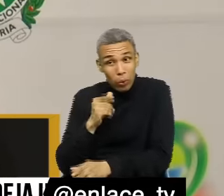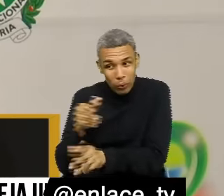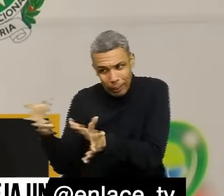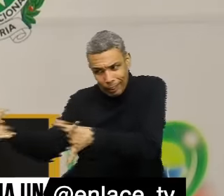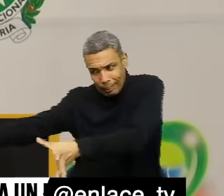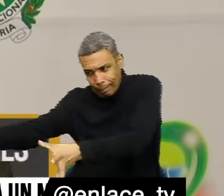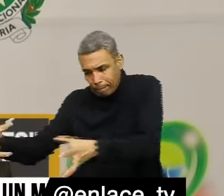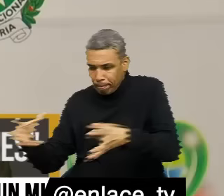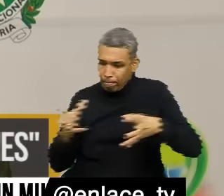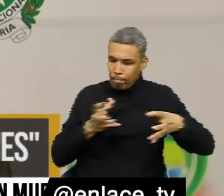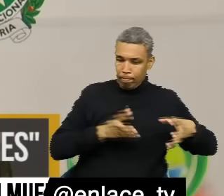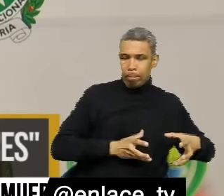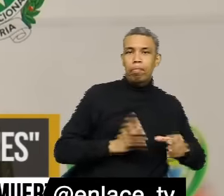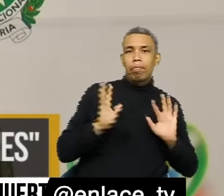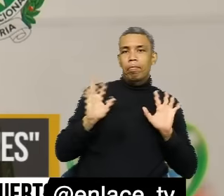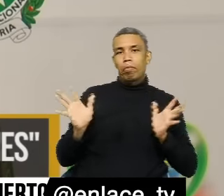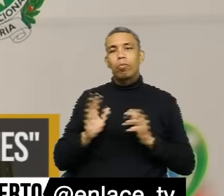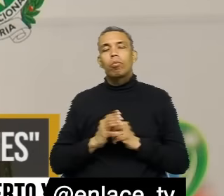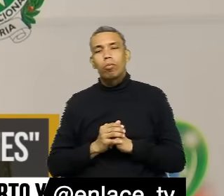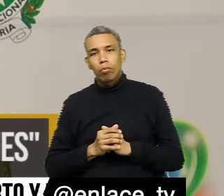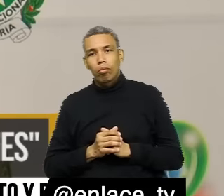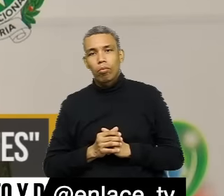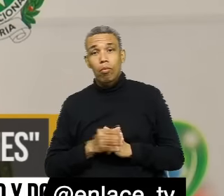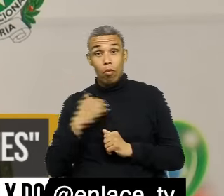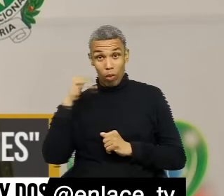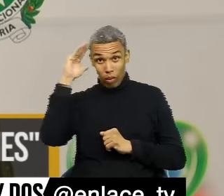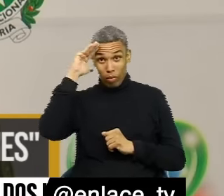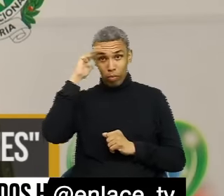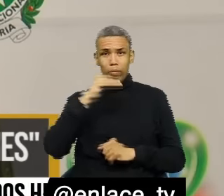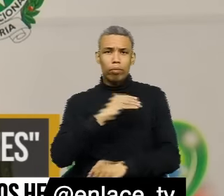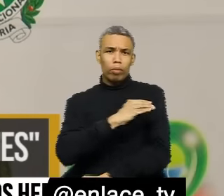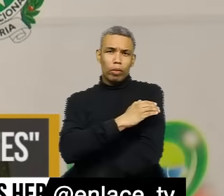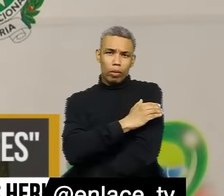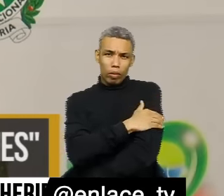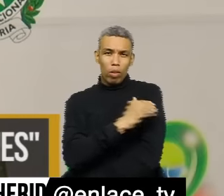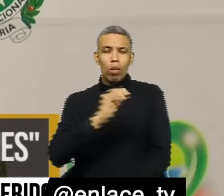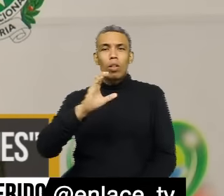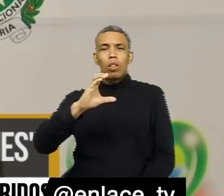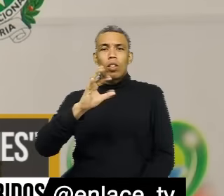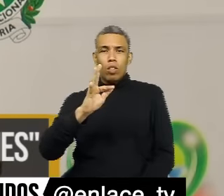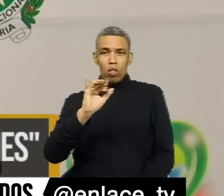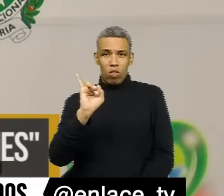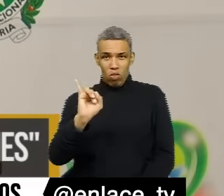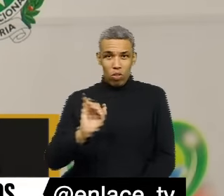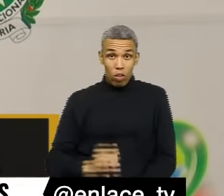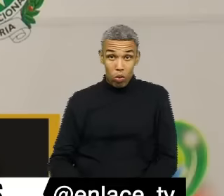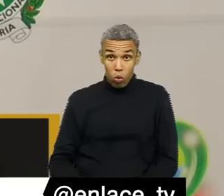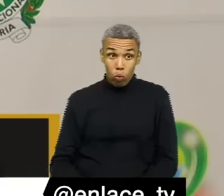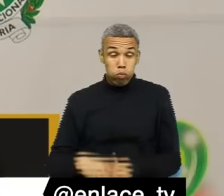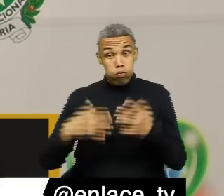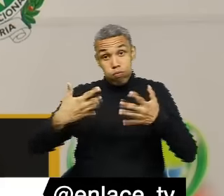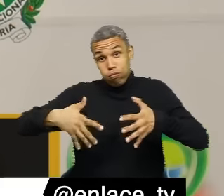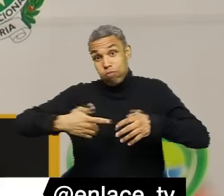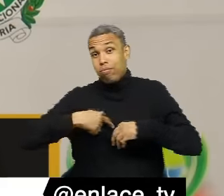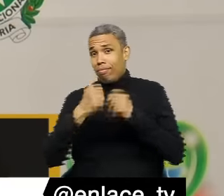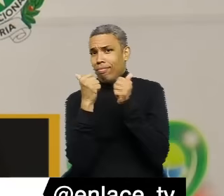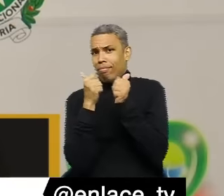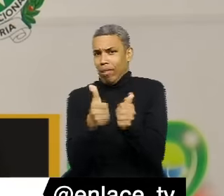Cuerpo Técnico de Investigaciones, se logra dar un resultado importante para el Magdalena